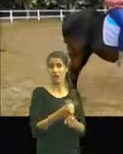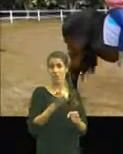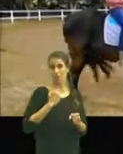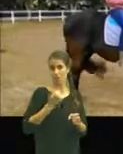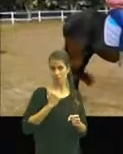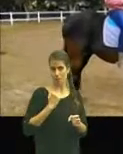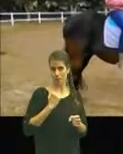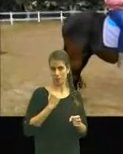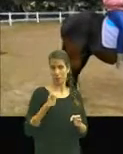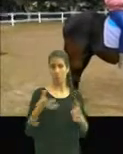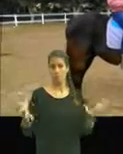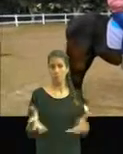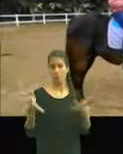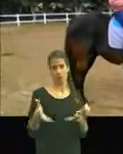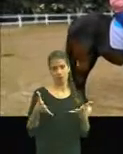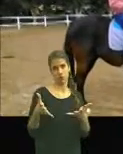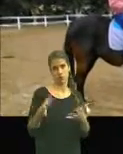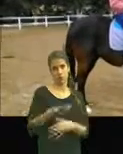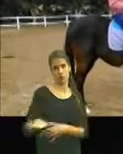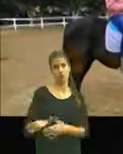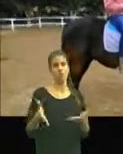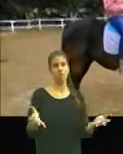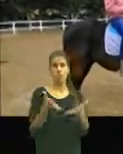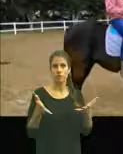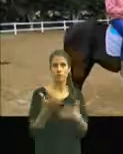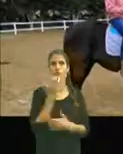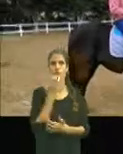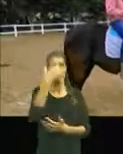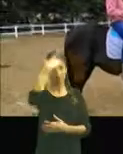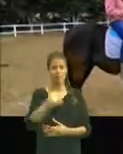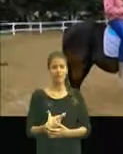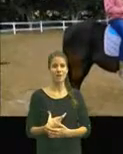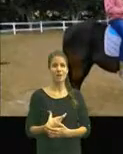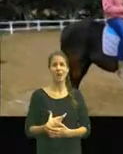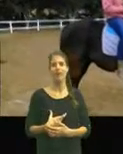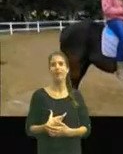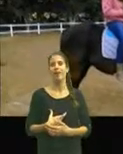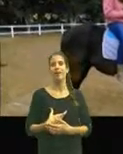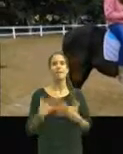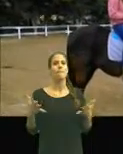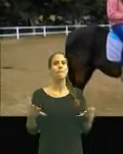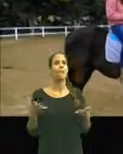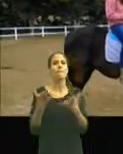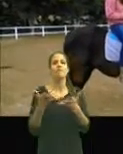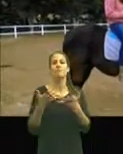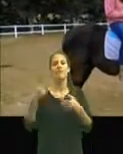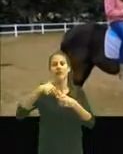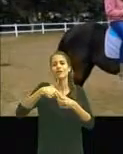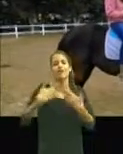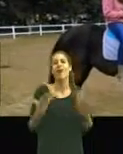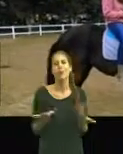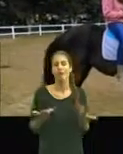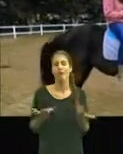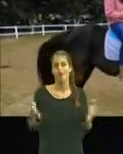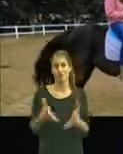trabajo, es la motivación que le proporciona al niño. Cuando es la gasolina del ser humano, es la motivación. Entre más motivación